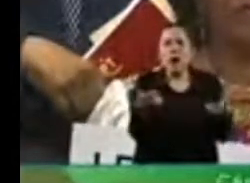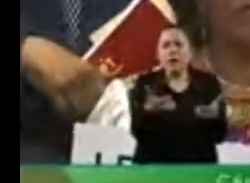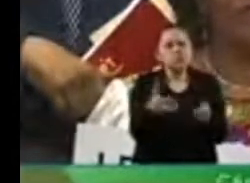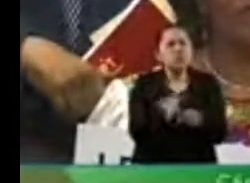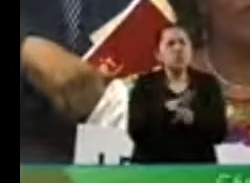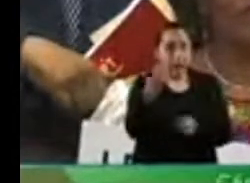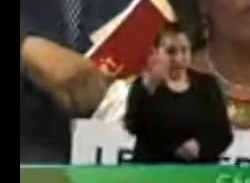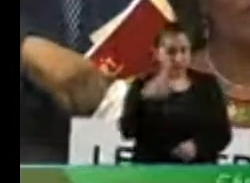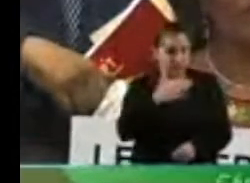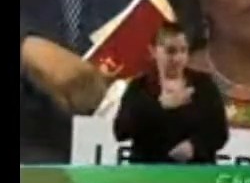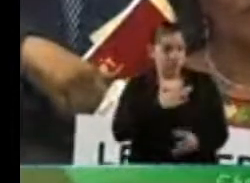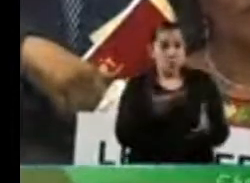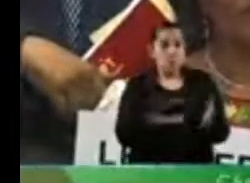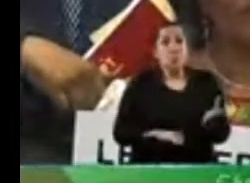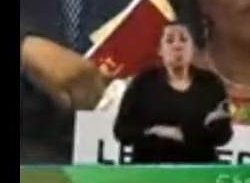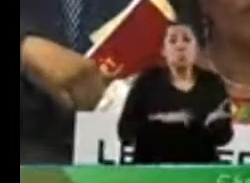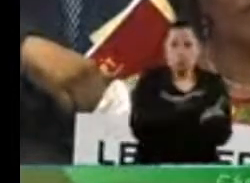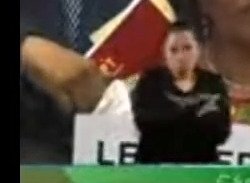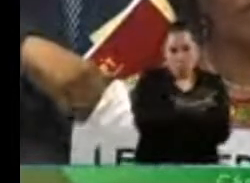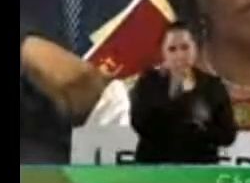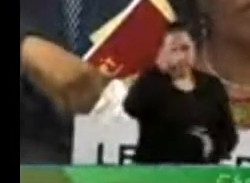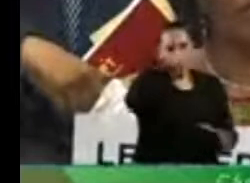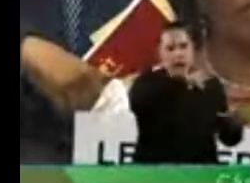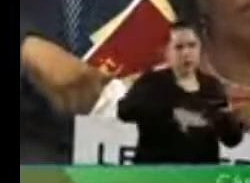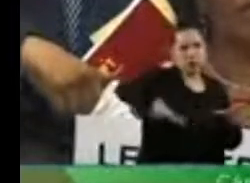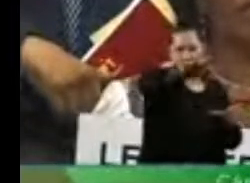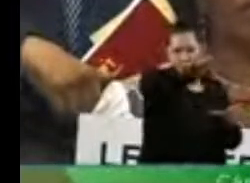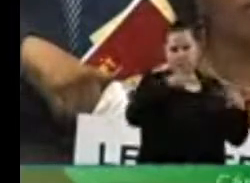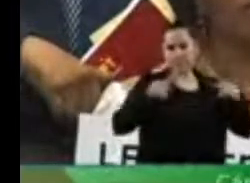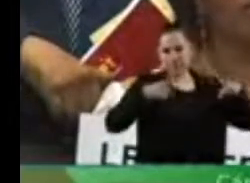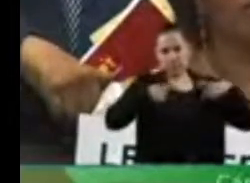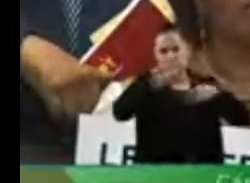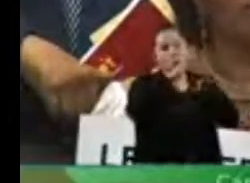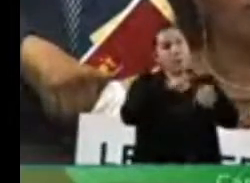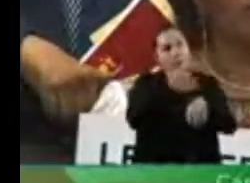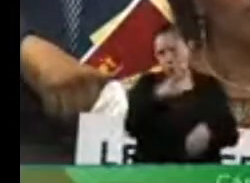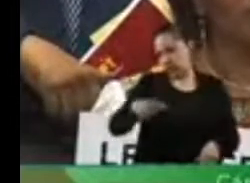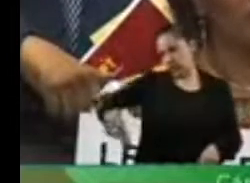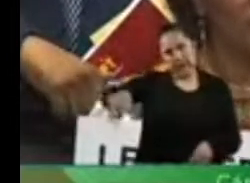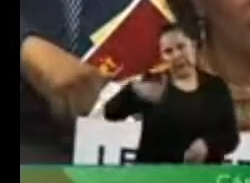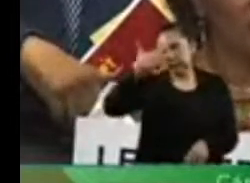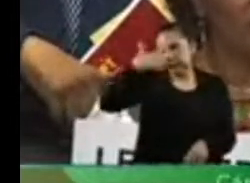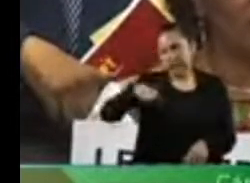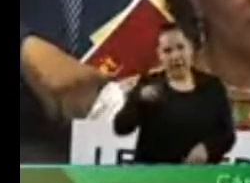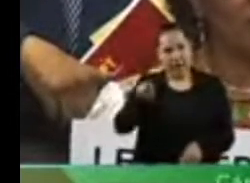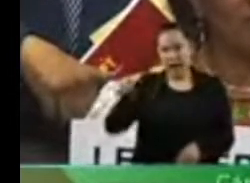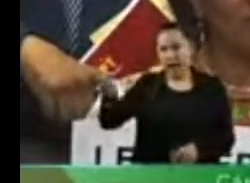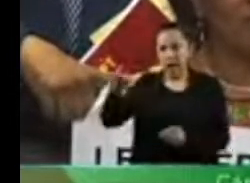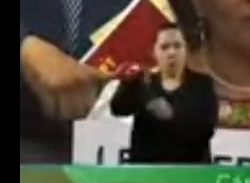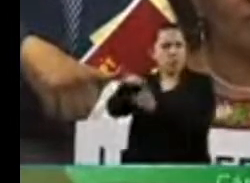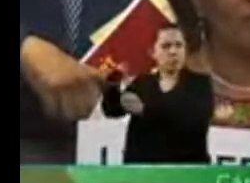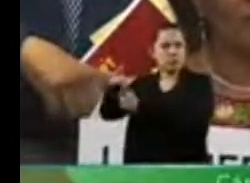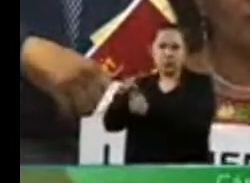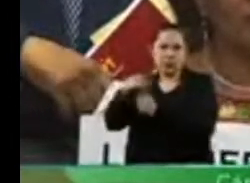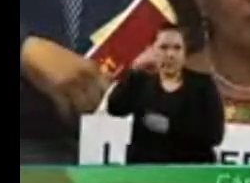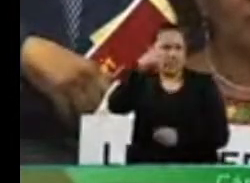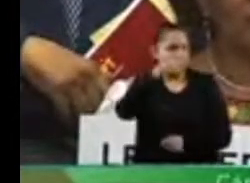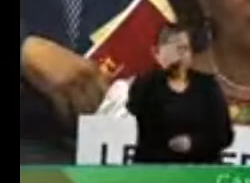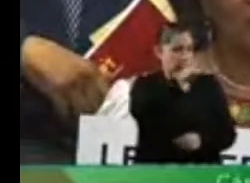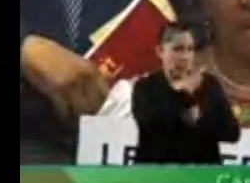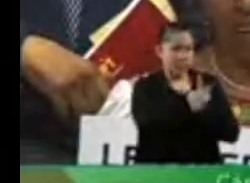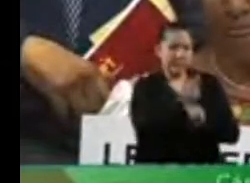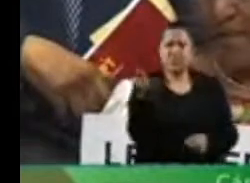votar la oposición traidora a los intereses del pueblo. Pido una moción de ilustración, diputado presidente, y que la